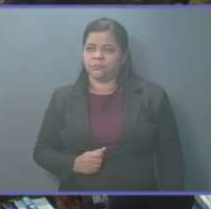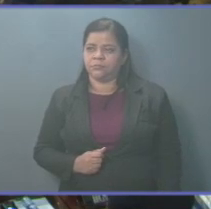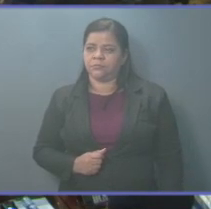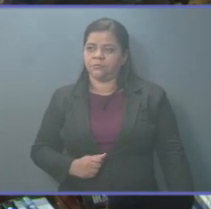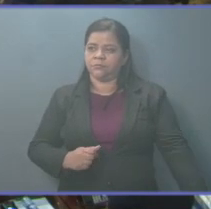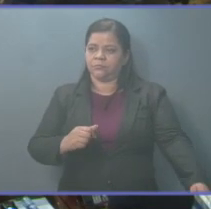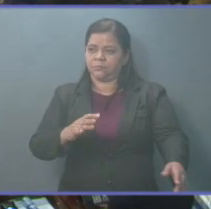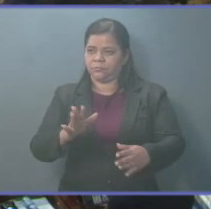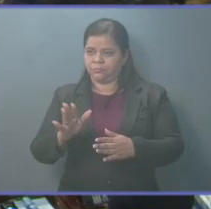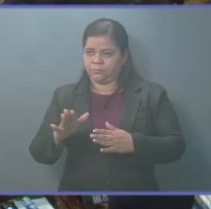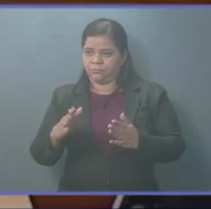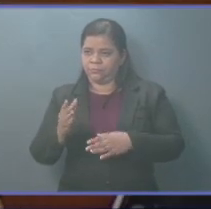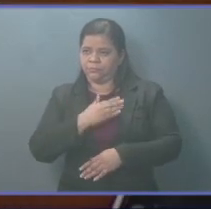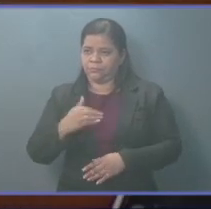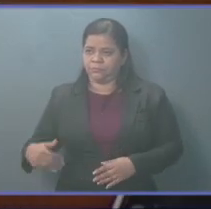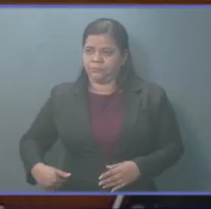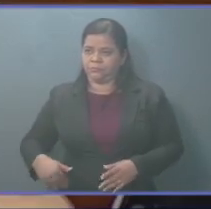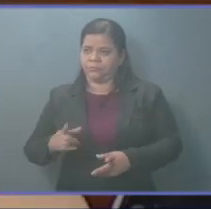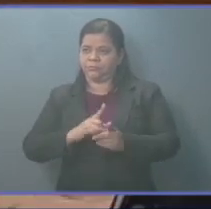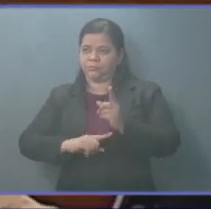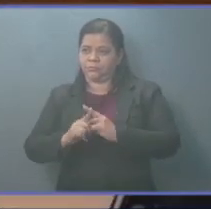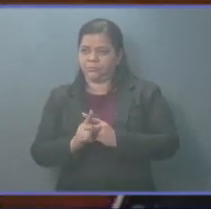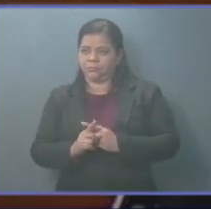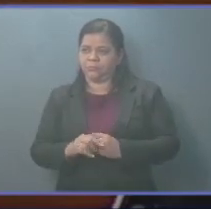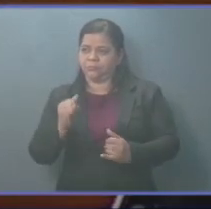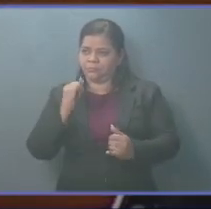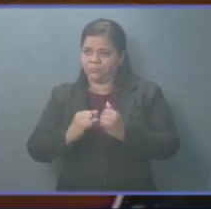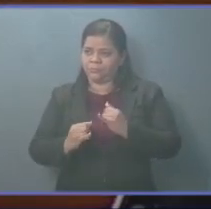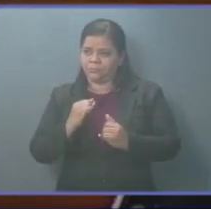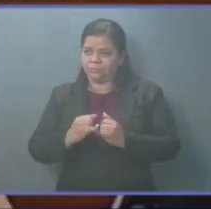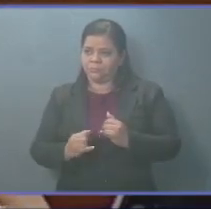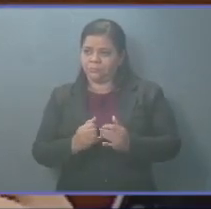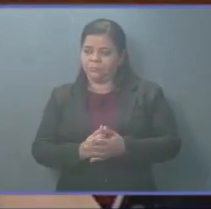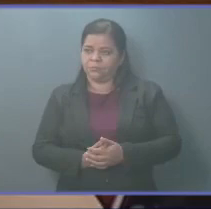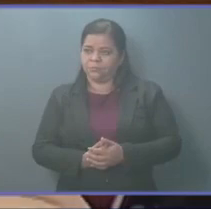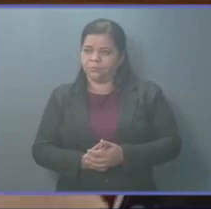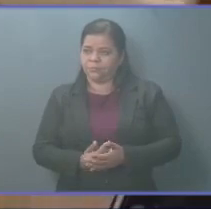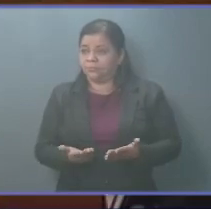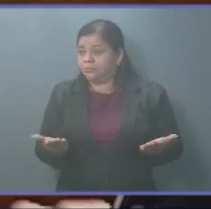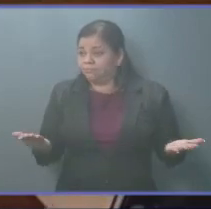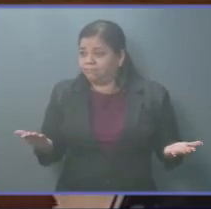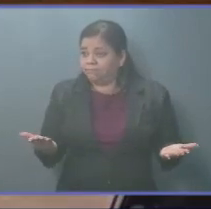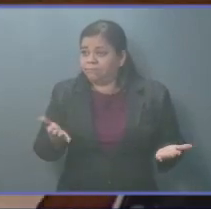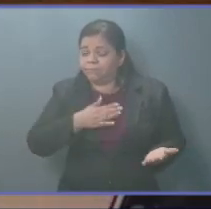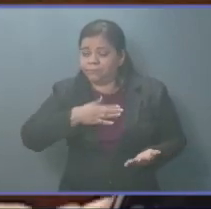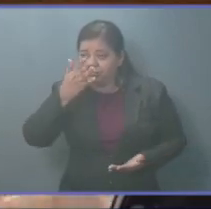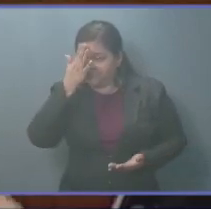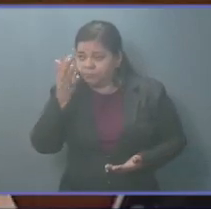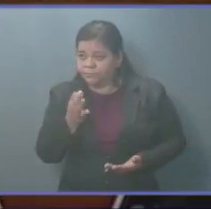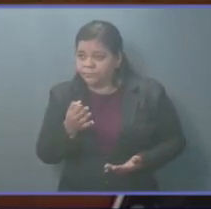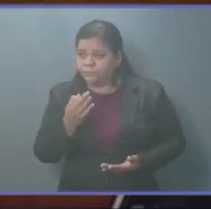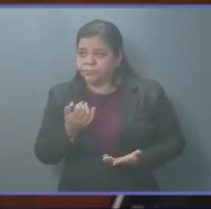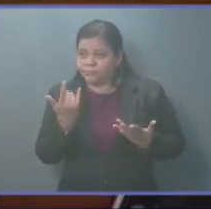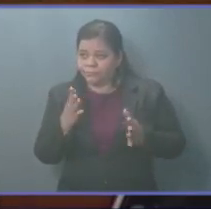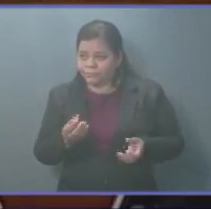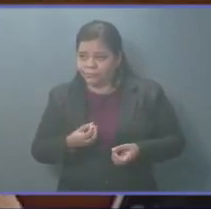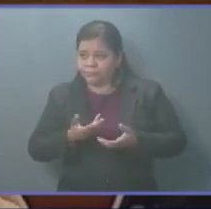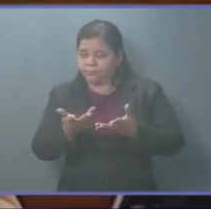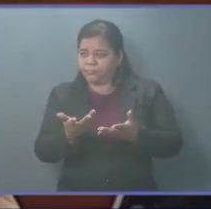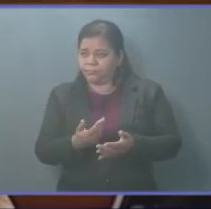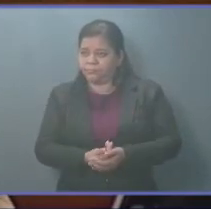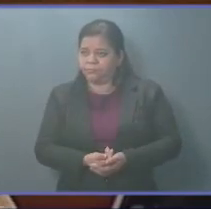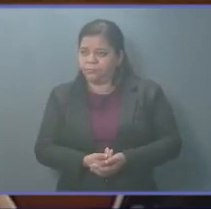Con gusto, diputado presidente de funciones, para finalizar. Bueno, yo creo que queda en evidencia